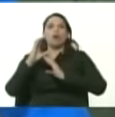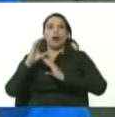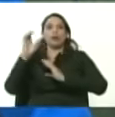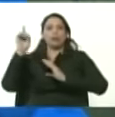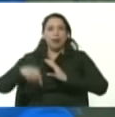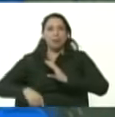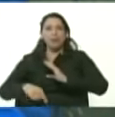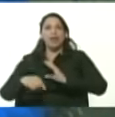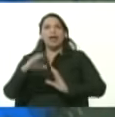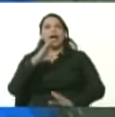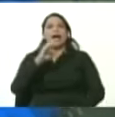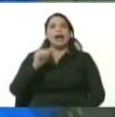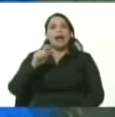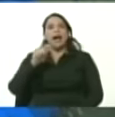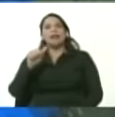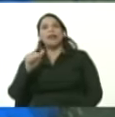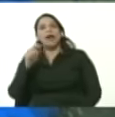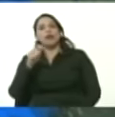del Catatumbo.